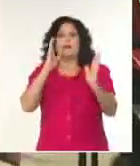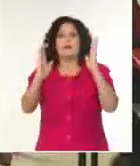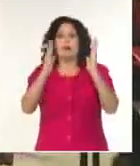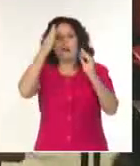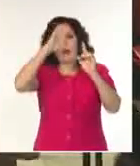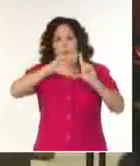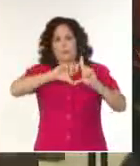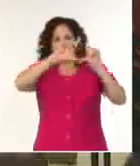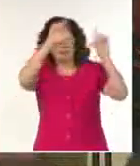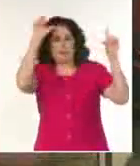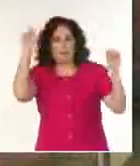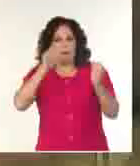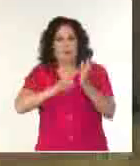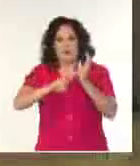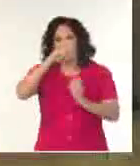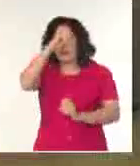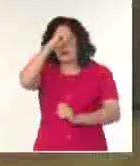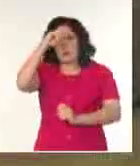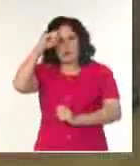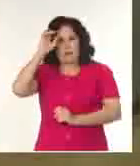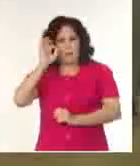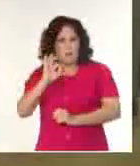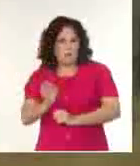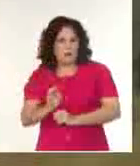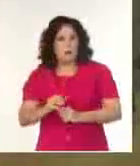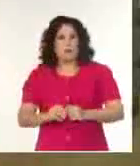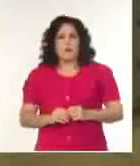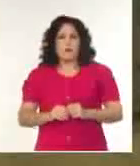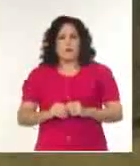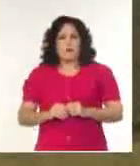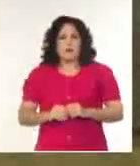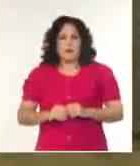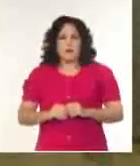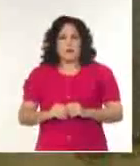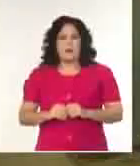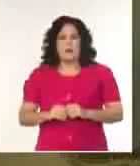Desde Santi Spíritus, Alexeis González y Dayana Marrero para el Canal Cubano de Noticias.